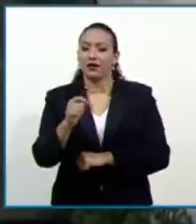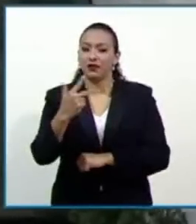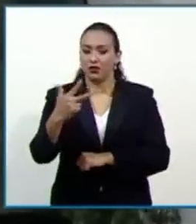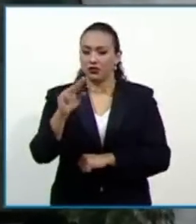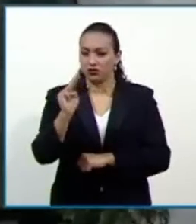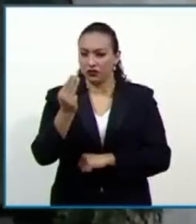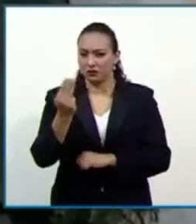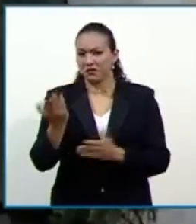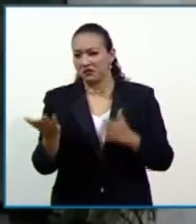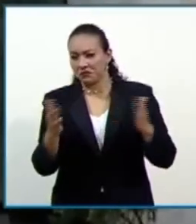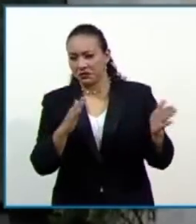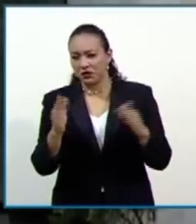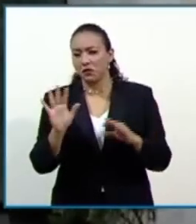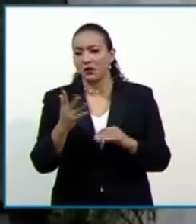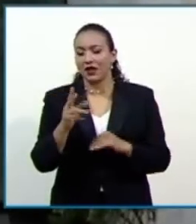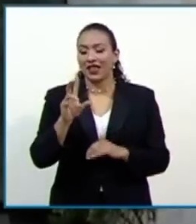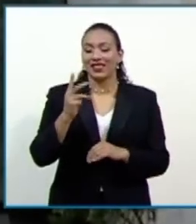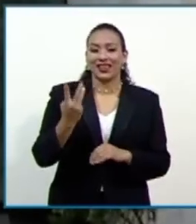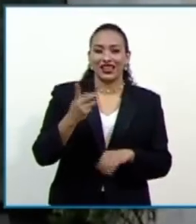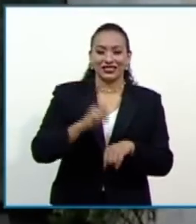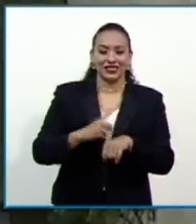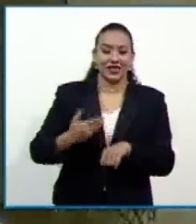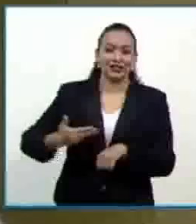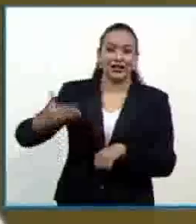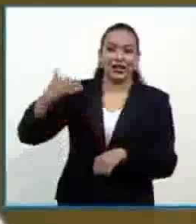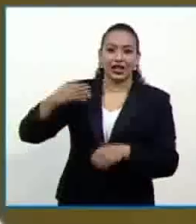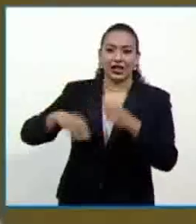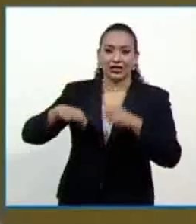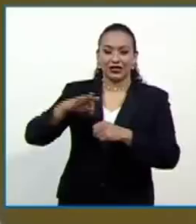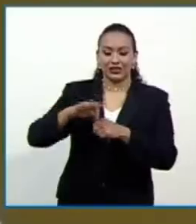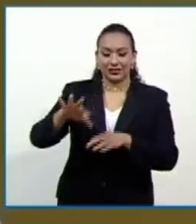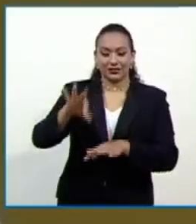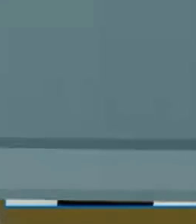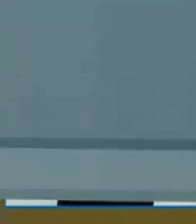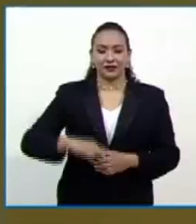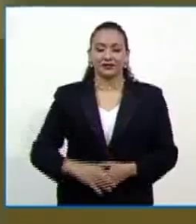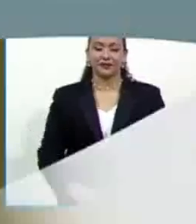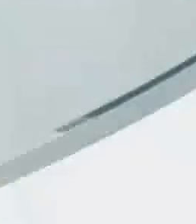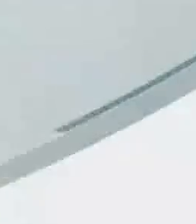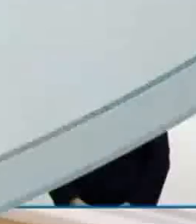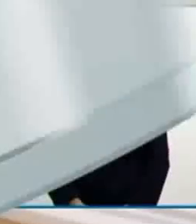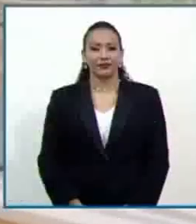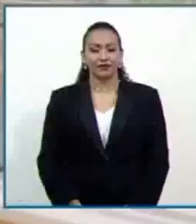mayo, es decir, 3 días antes de la jornada electoral.